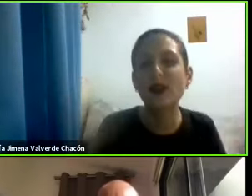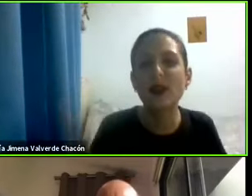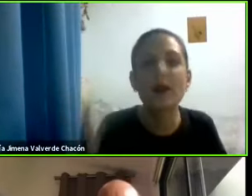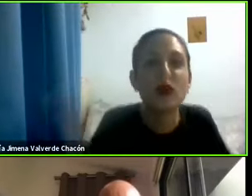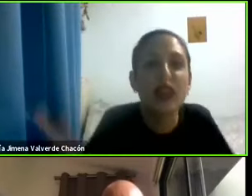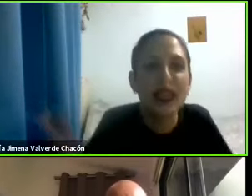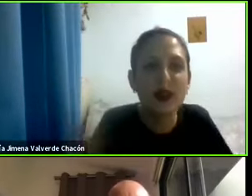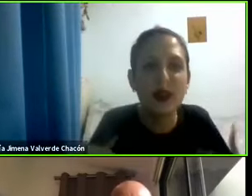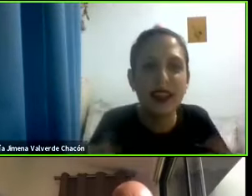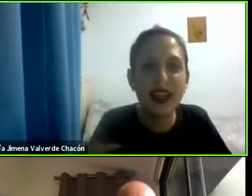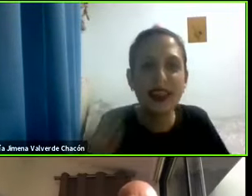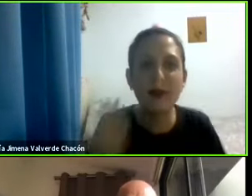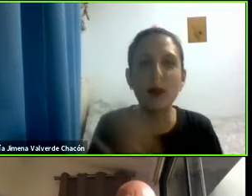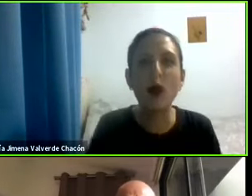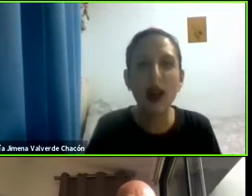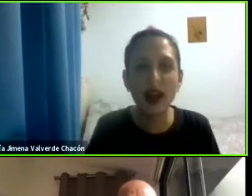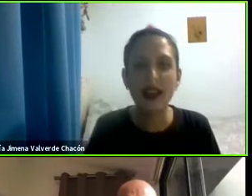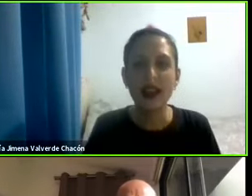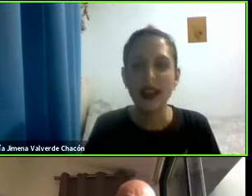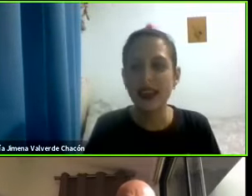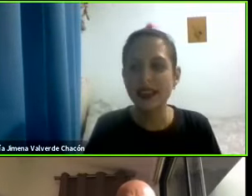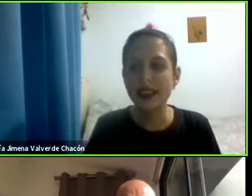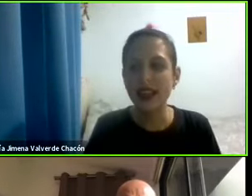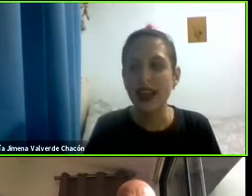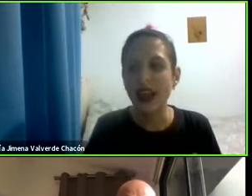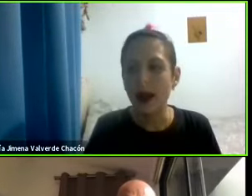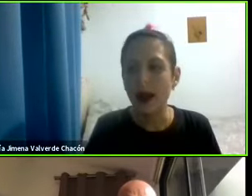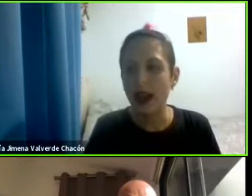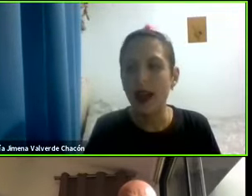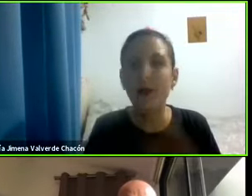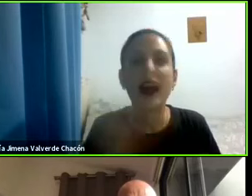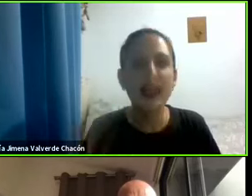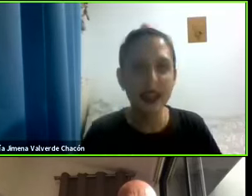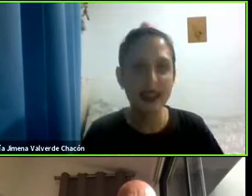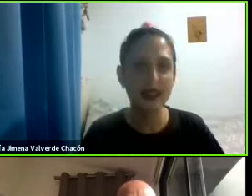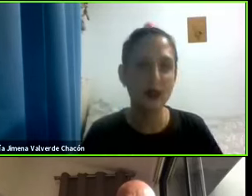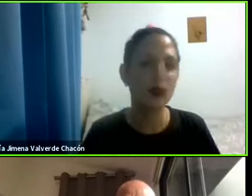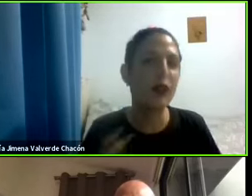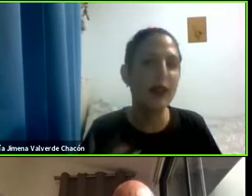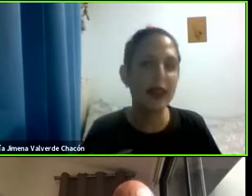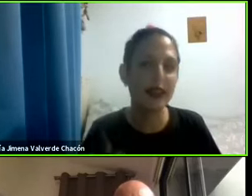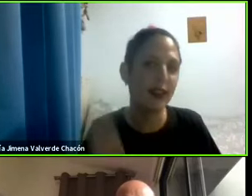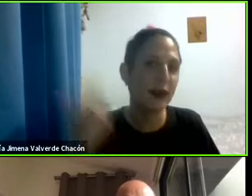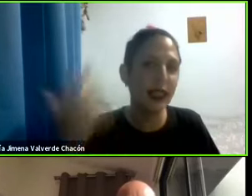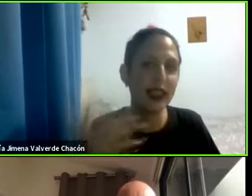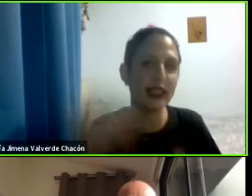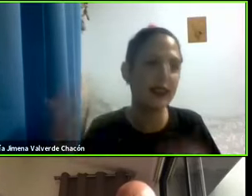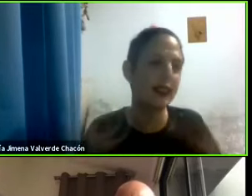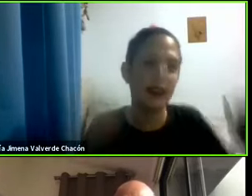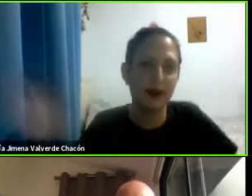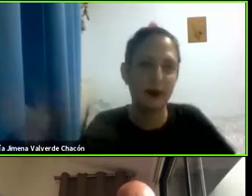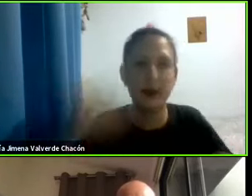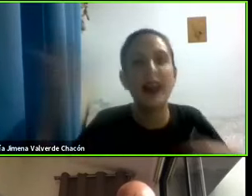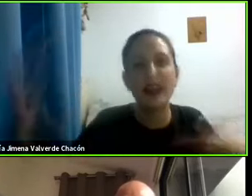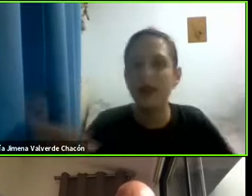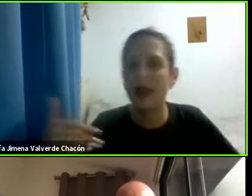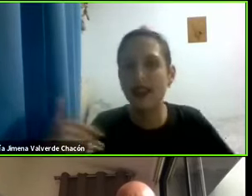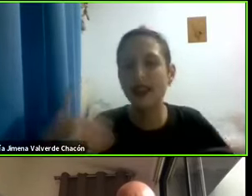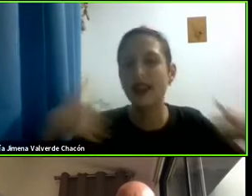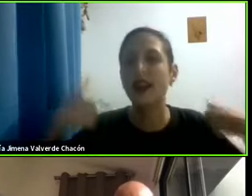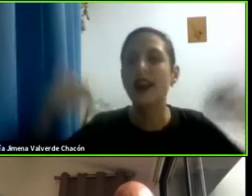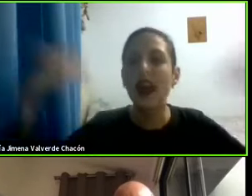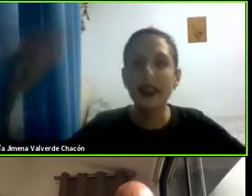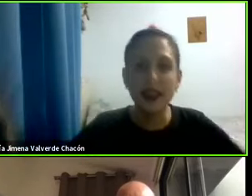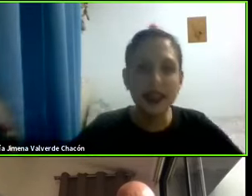decirlo así no sé proceso verdad que empuja a madres no solo a madres a familias a padres